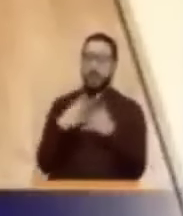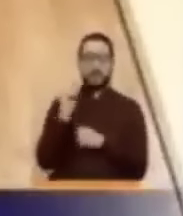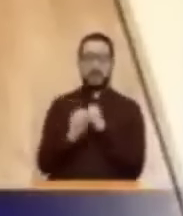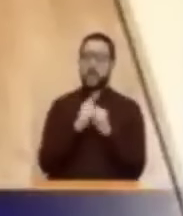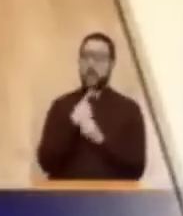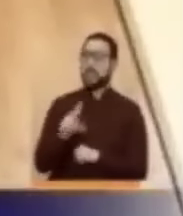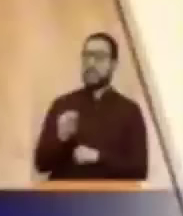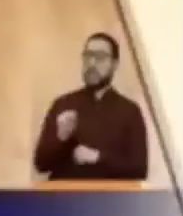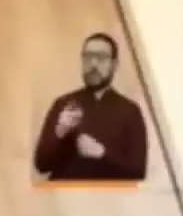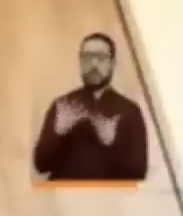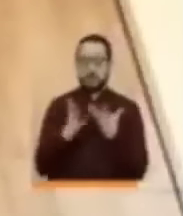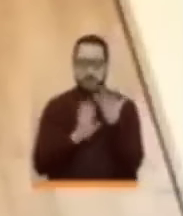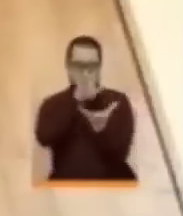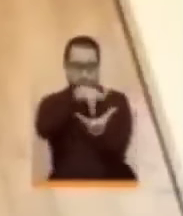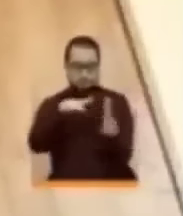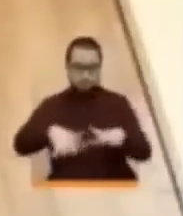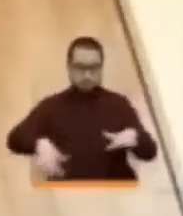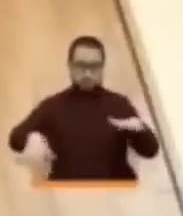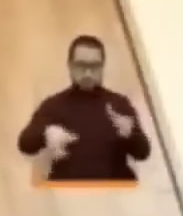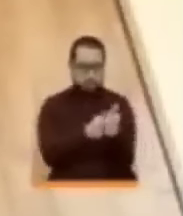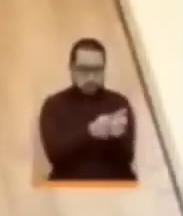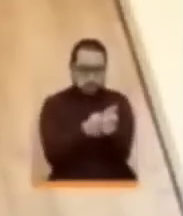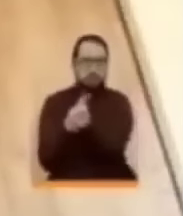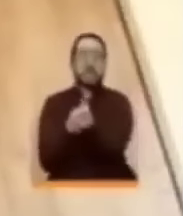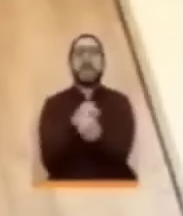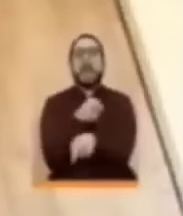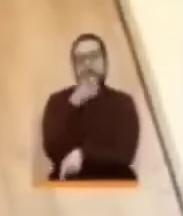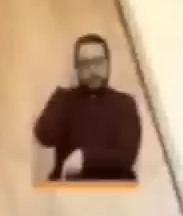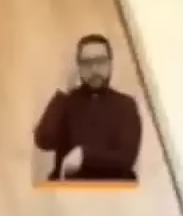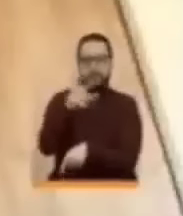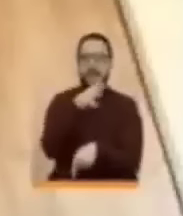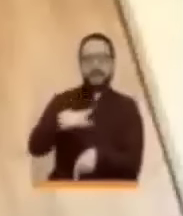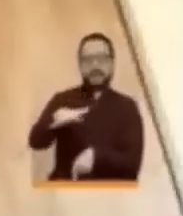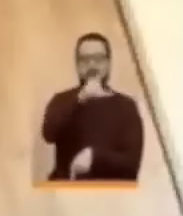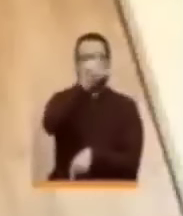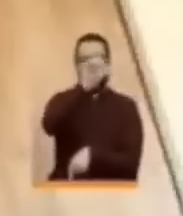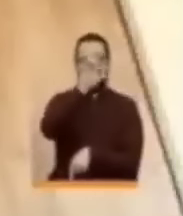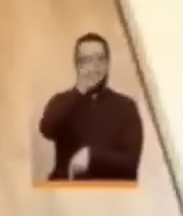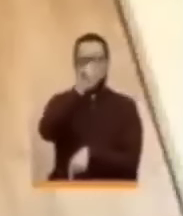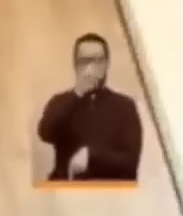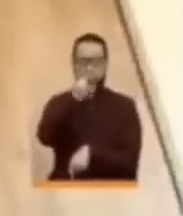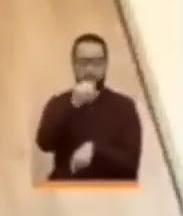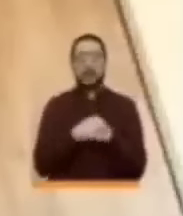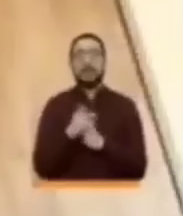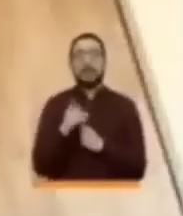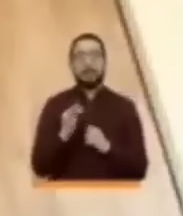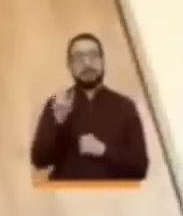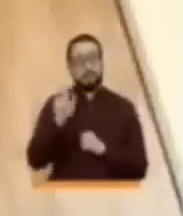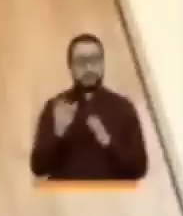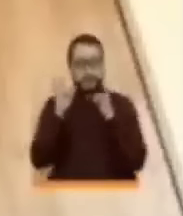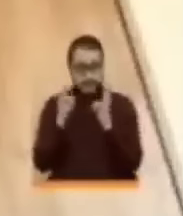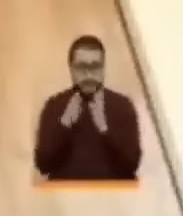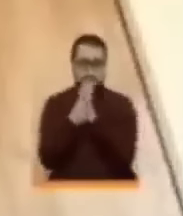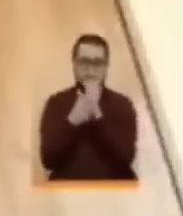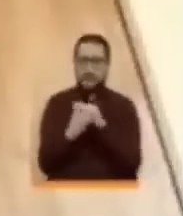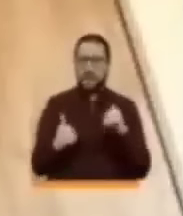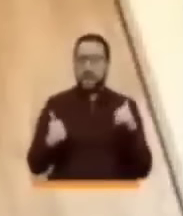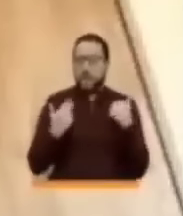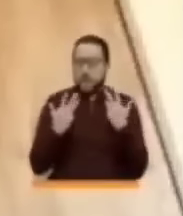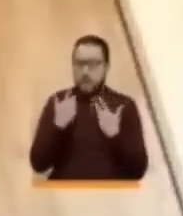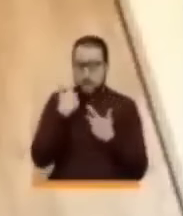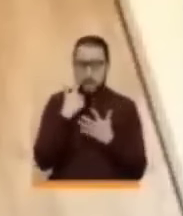es la presencia de sicarios en la Hacienda La Carolina. Este testigo habla de cómo en la Hacienda La Carolina visitaban de